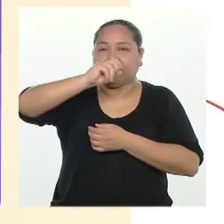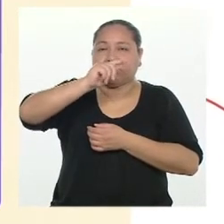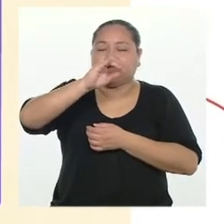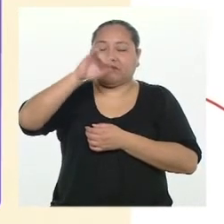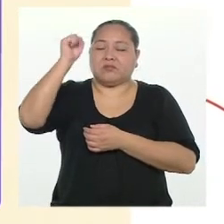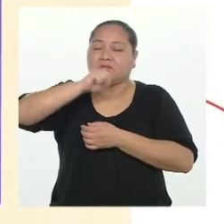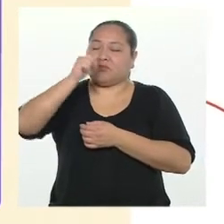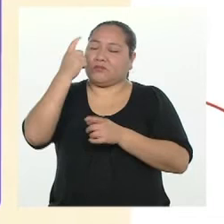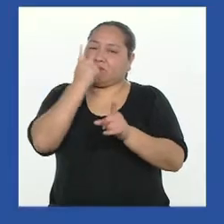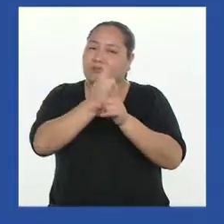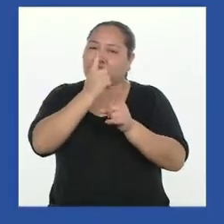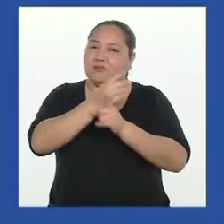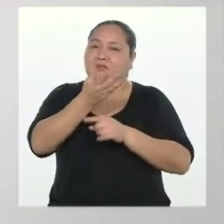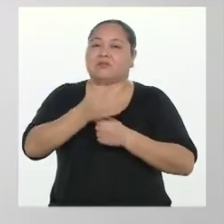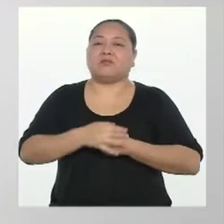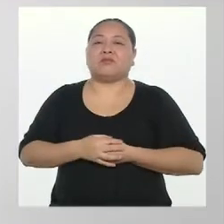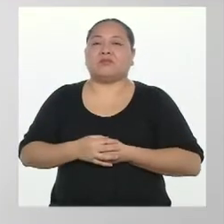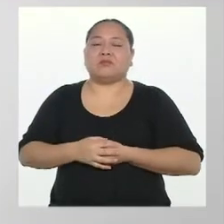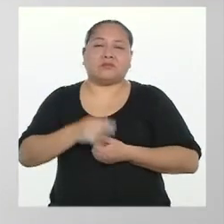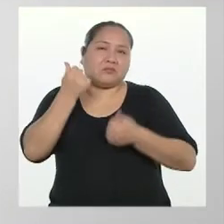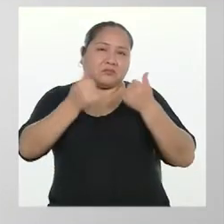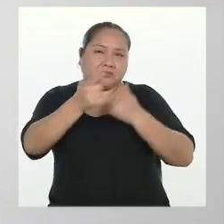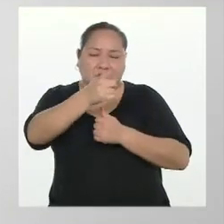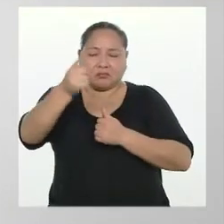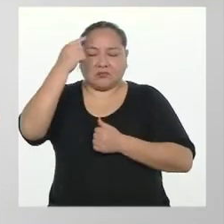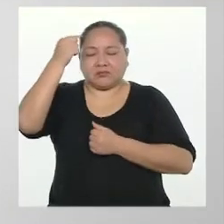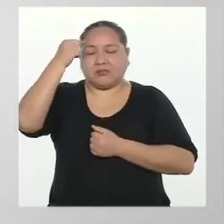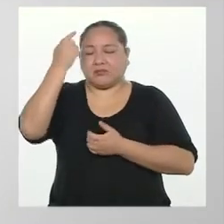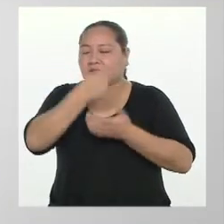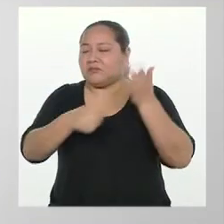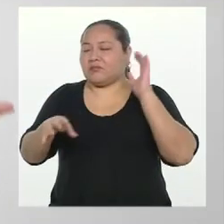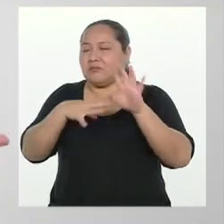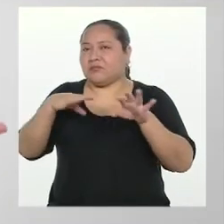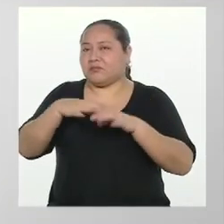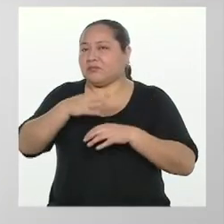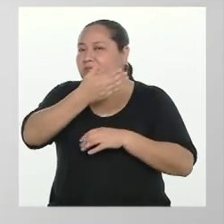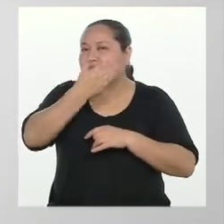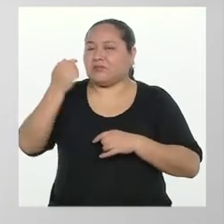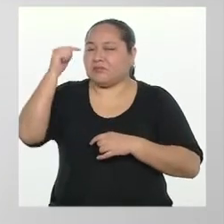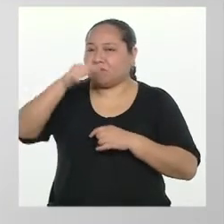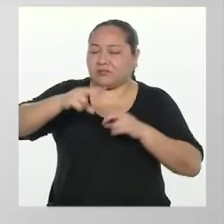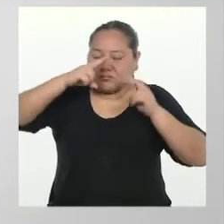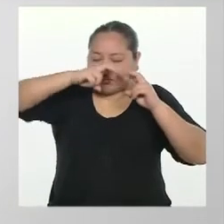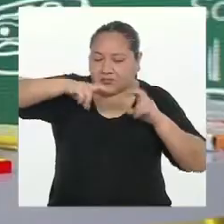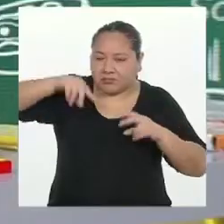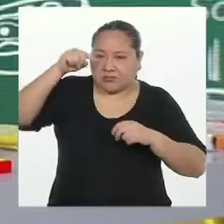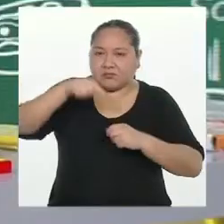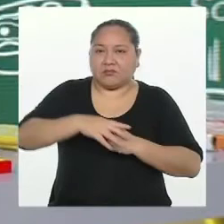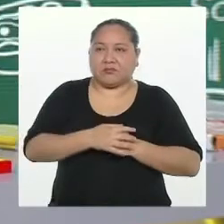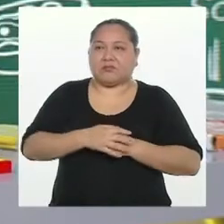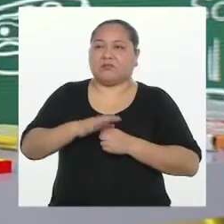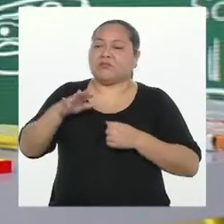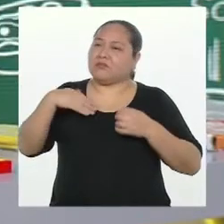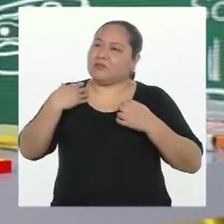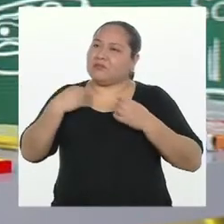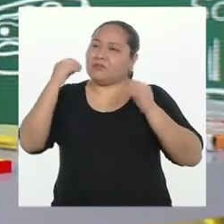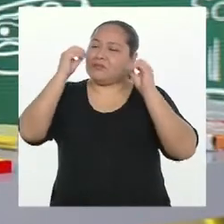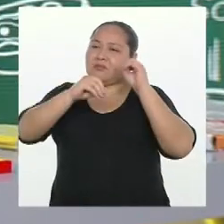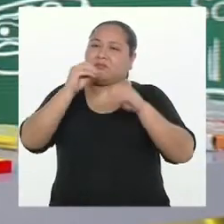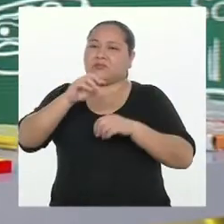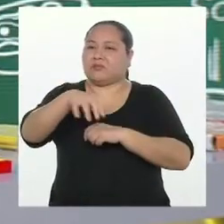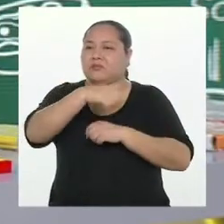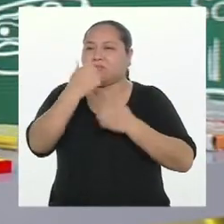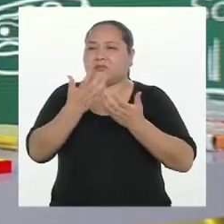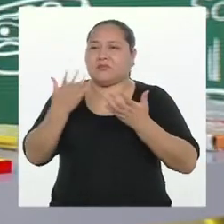es verdadera. ¿Qué consideran que podrían hacer para mejorar su indagación? Podría incorporar otros tipos